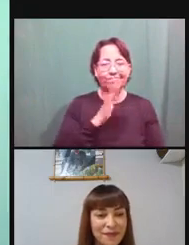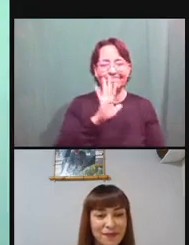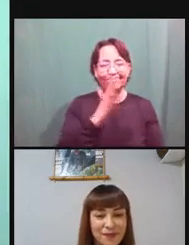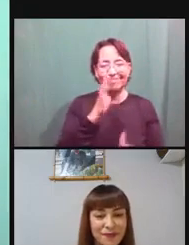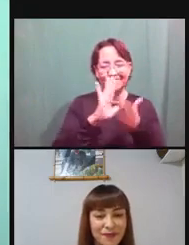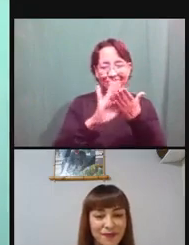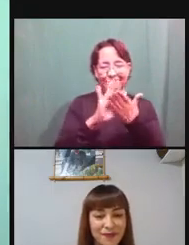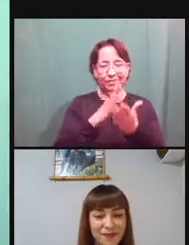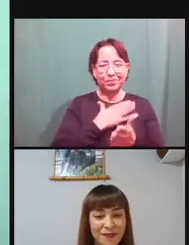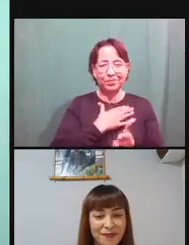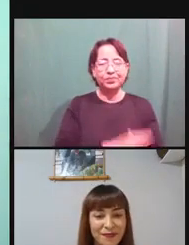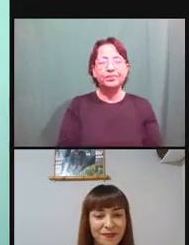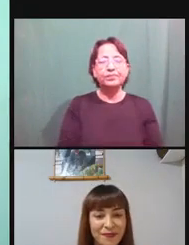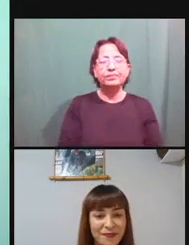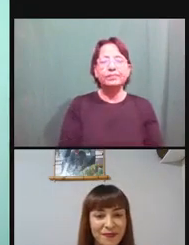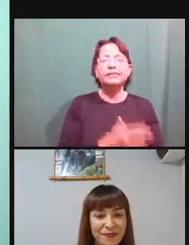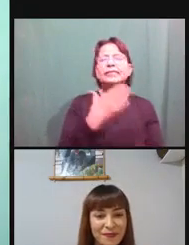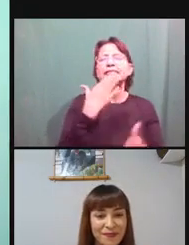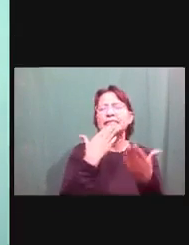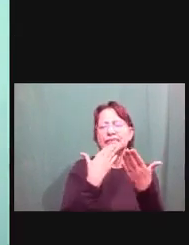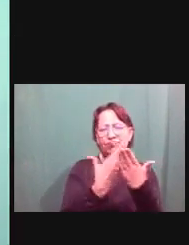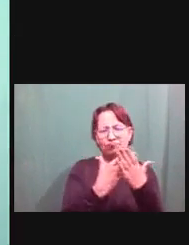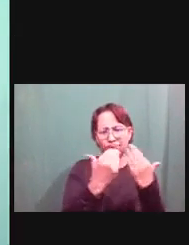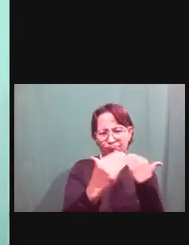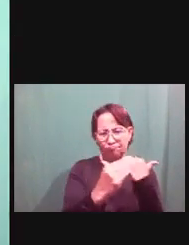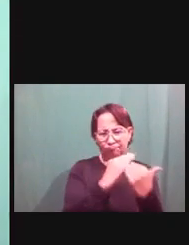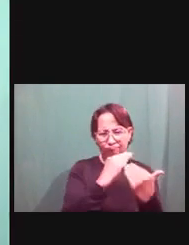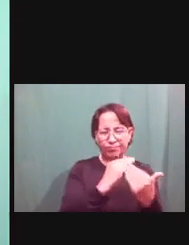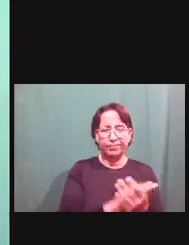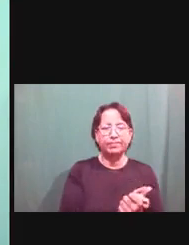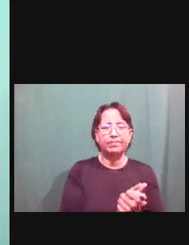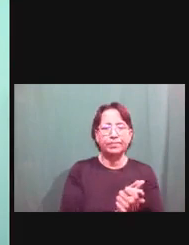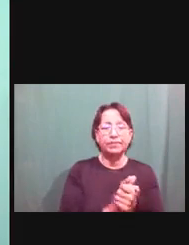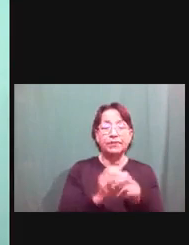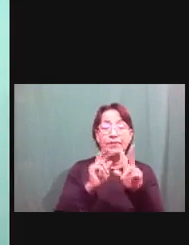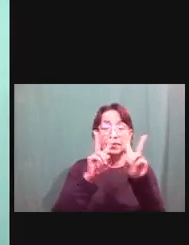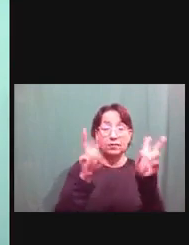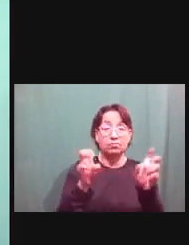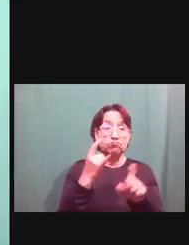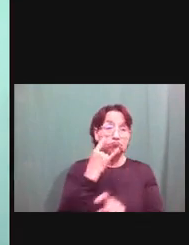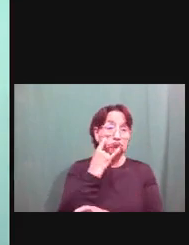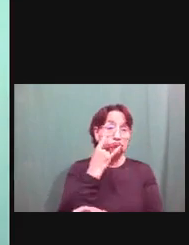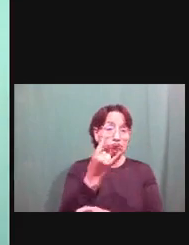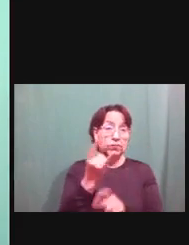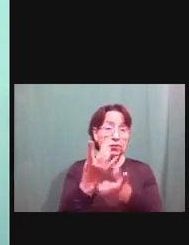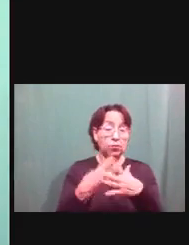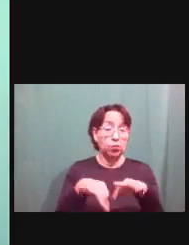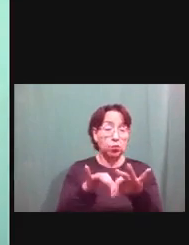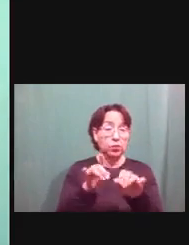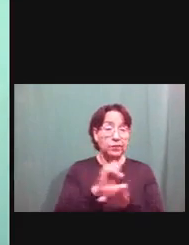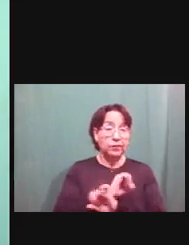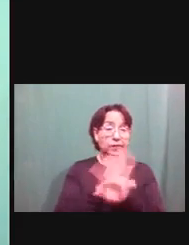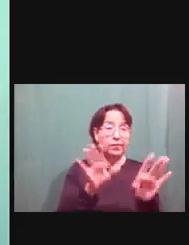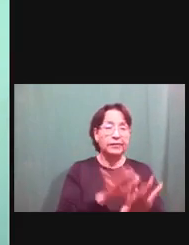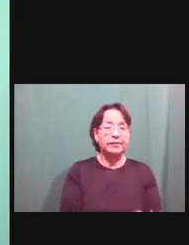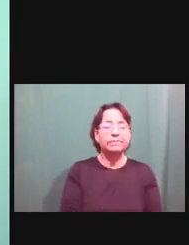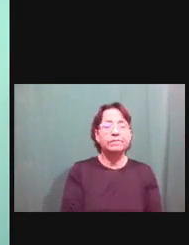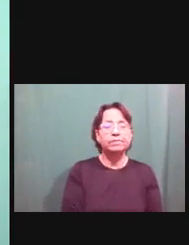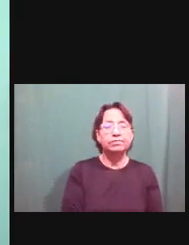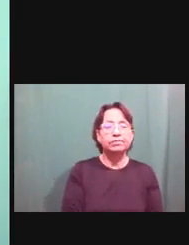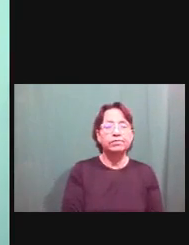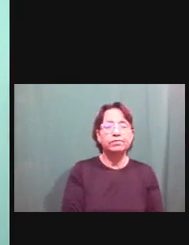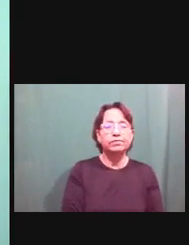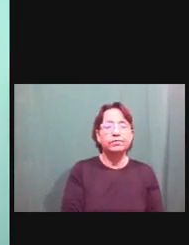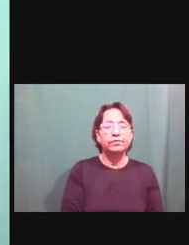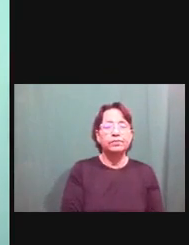Perdón. Agradezco mucho la invitación en un tema tan interesante, tan importante también en la protección